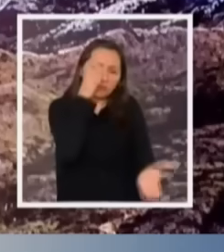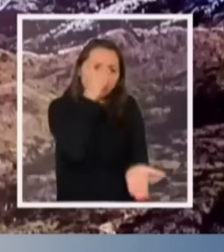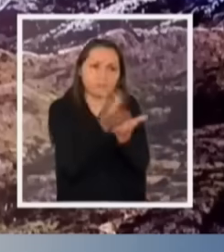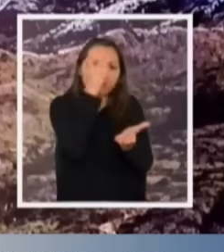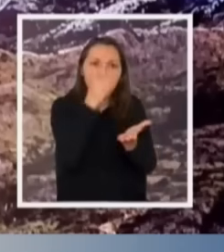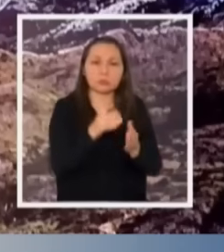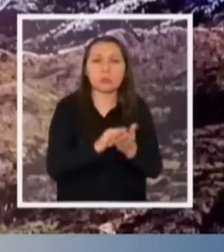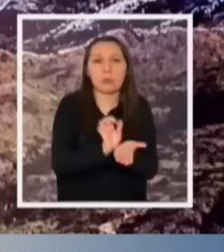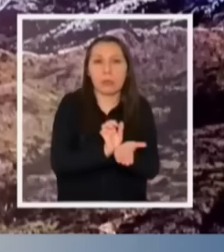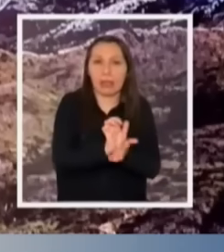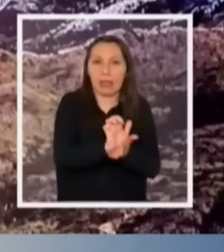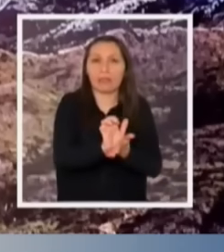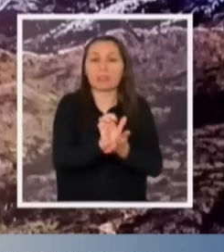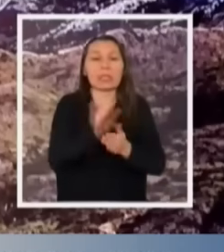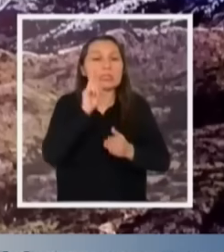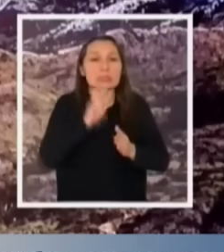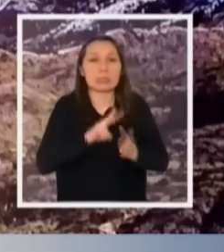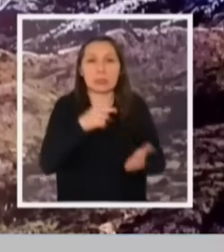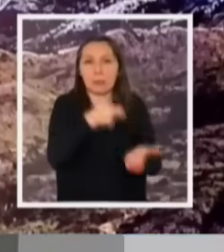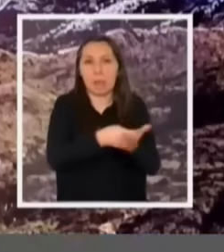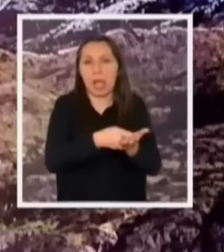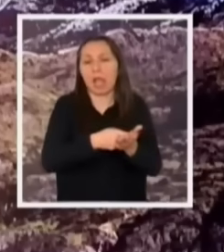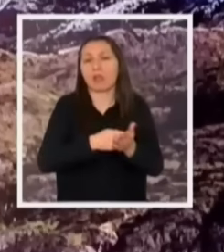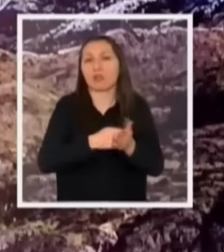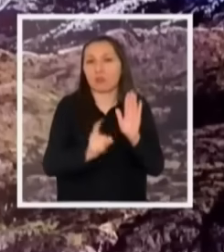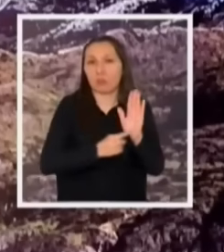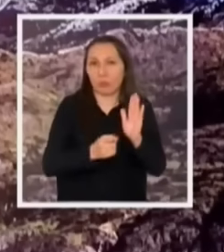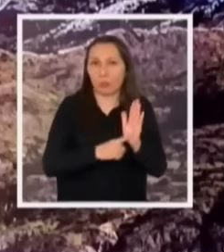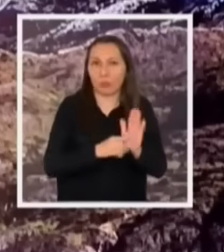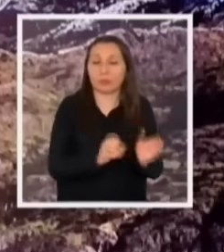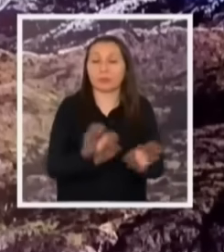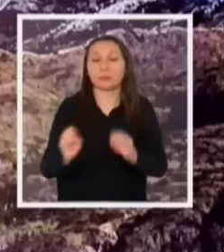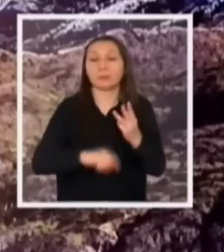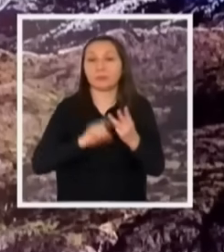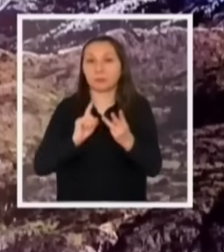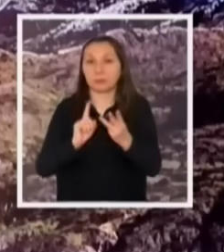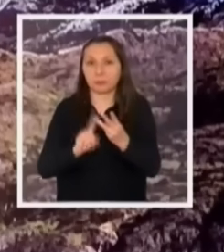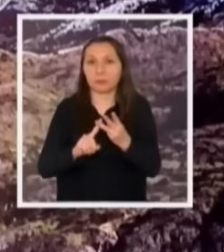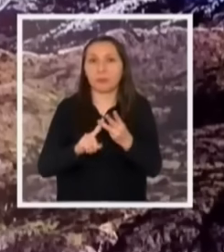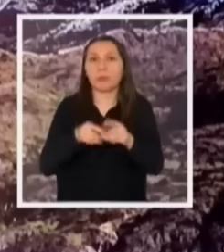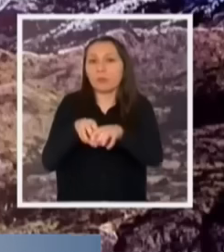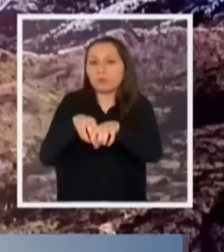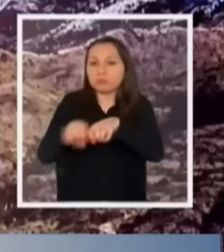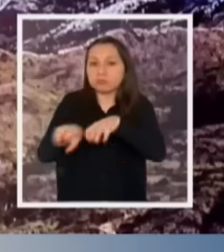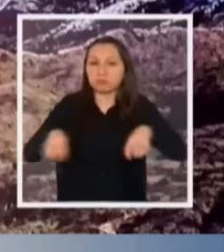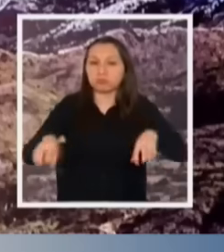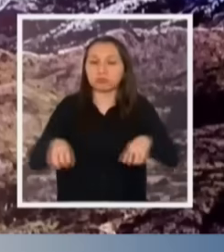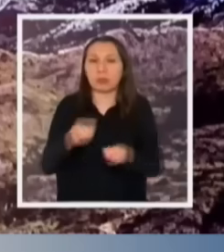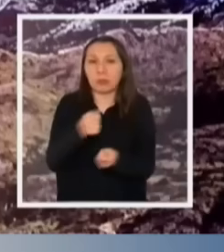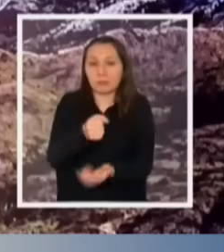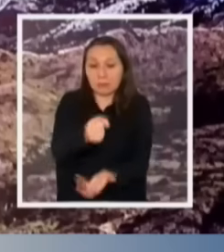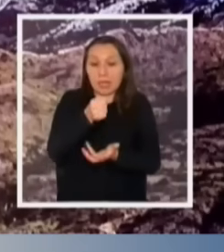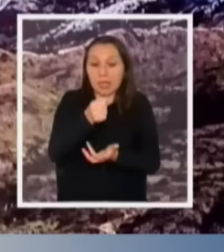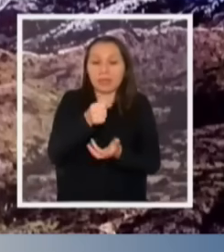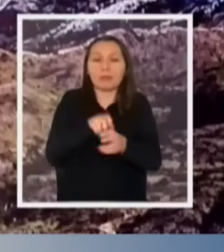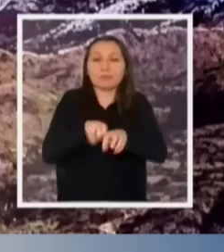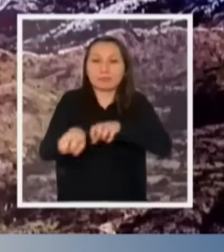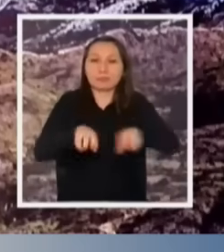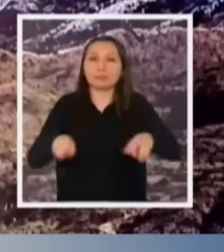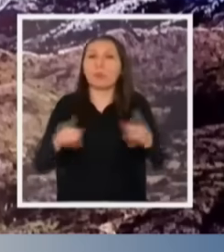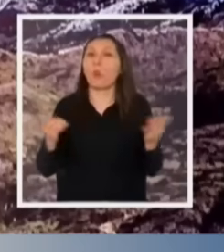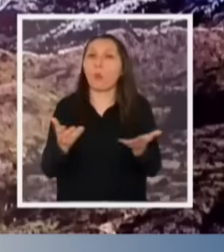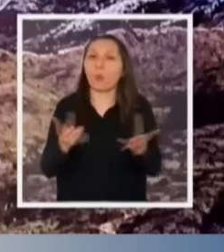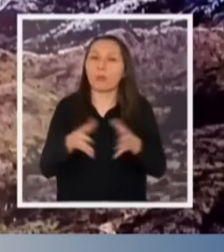de que el día de mañana una autoridad, y estamos hablando de las propias, ¿no? Ni siquiera estamos hablando de las anteriores o de las que vengan, de este